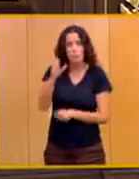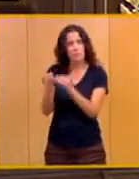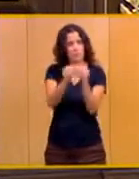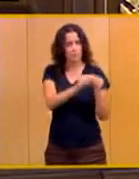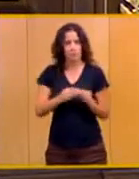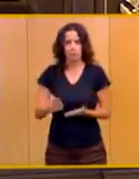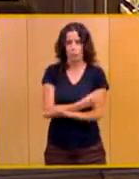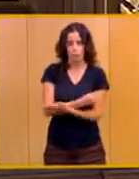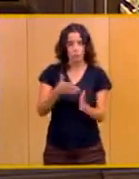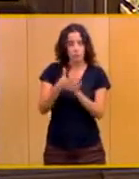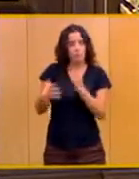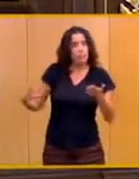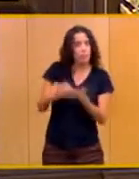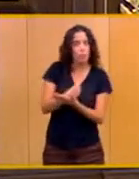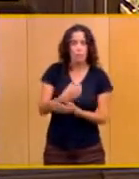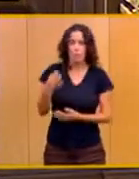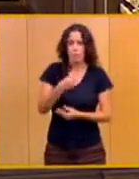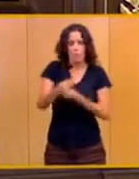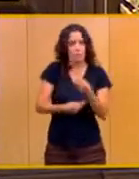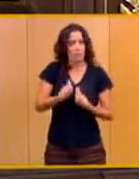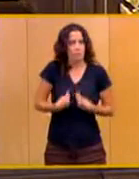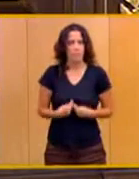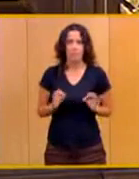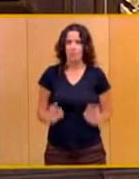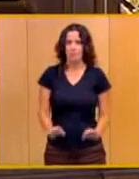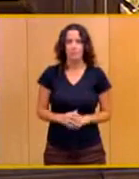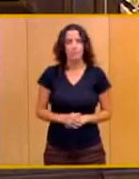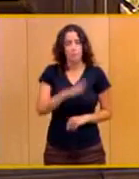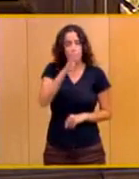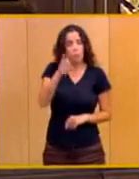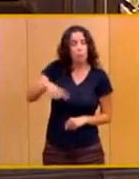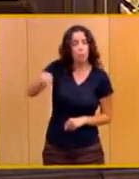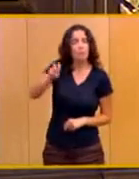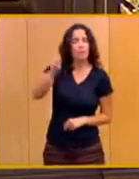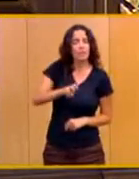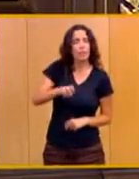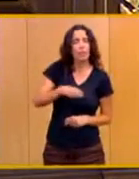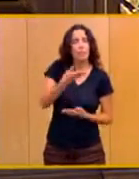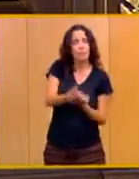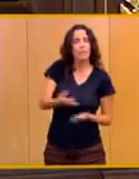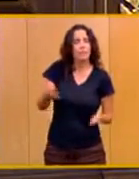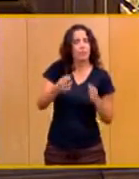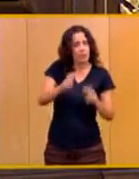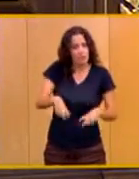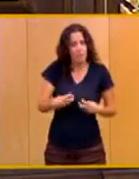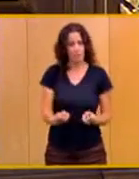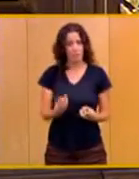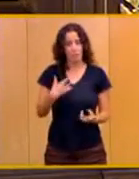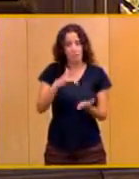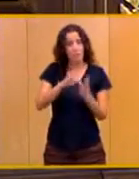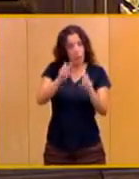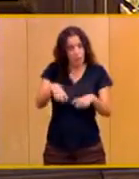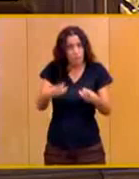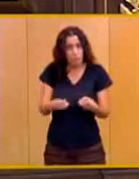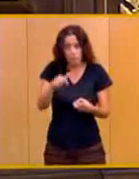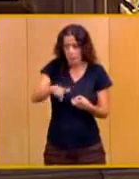de actuar en consecuencia, porque ustedes han venido pregonando reformas y cuando han llegado las reformas aquí, después de